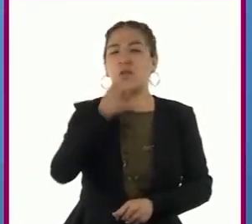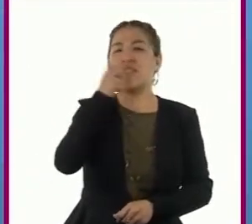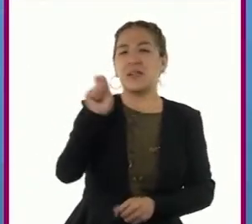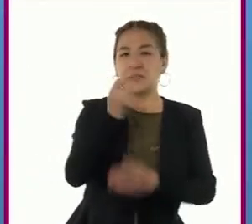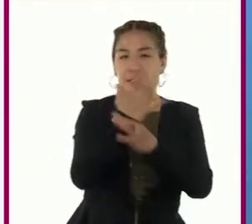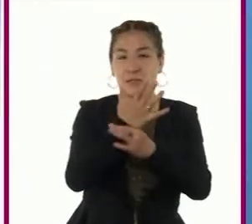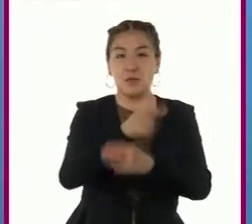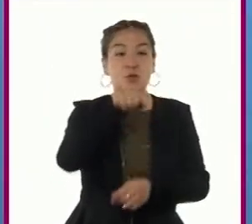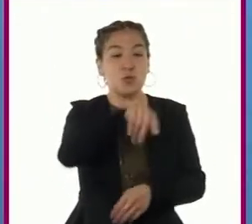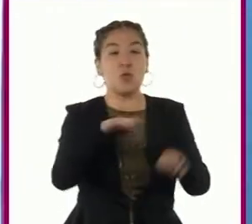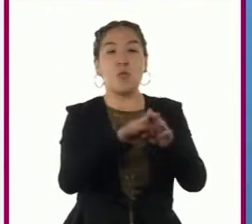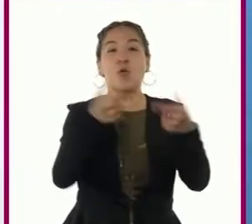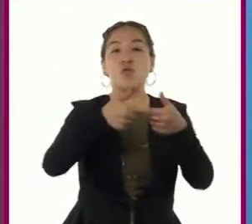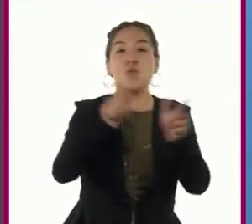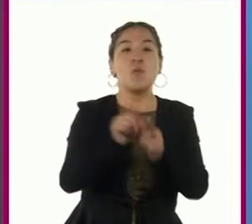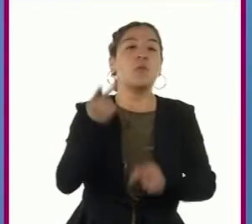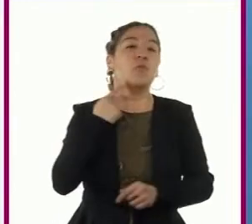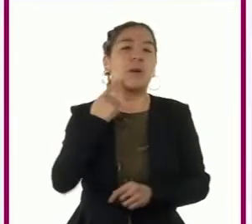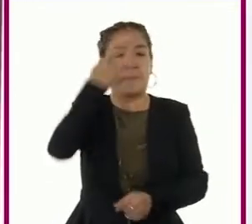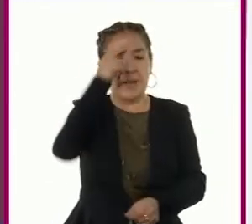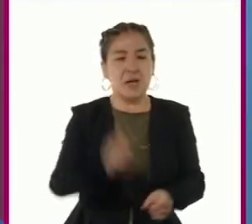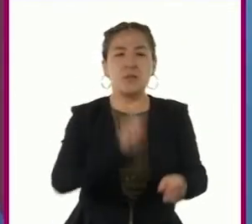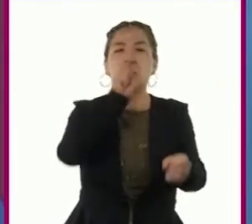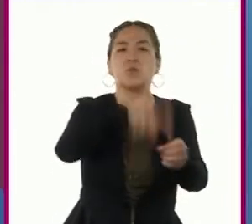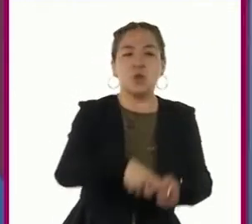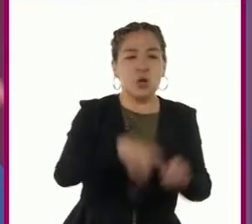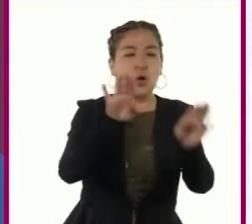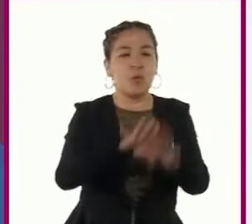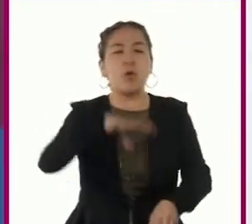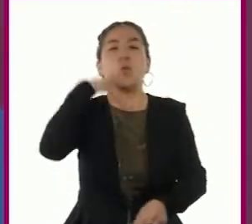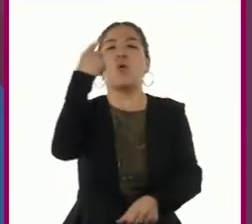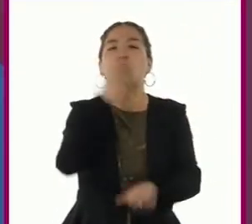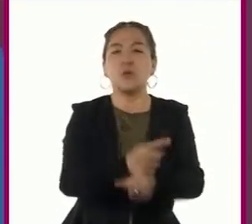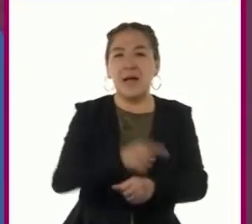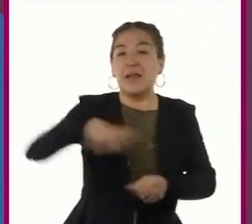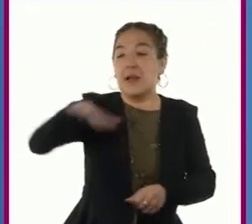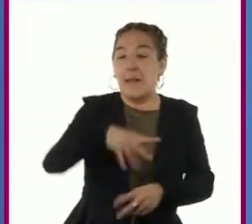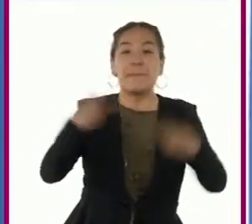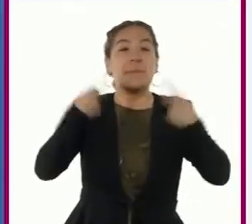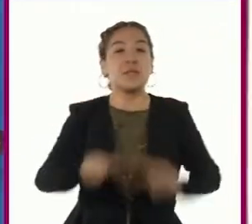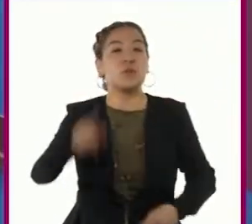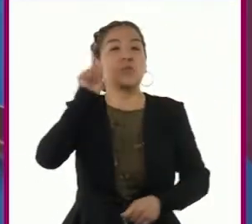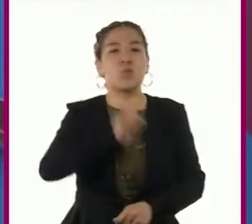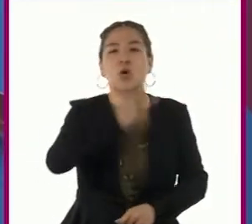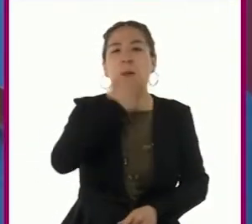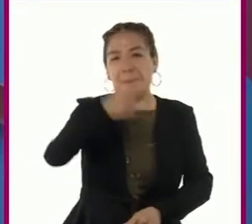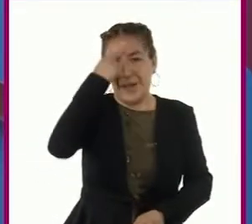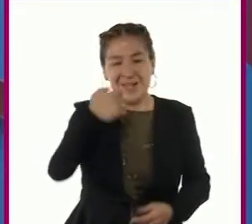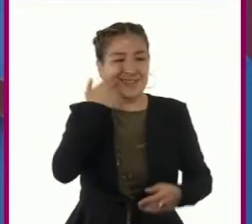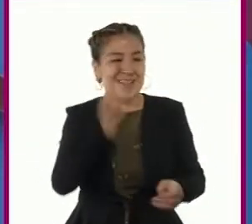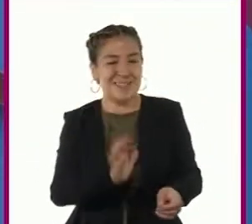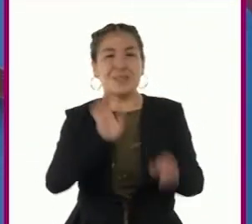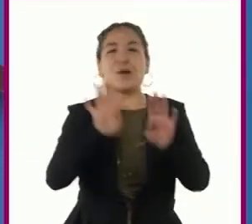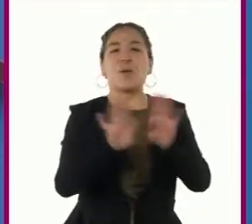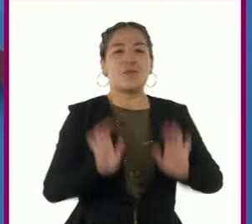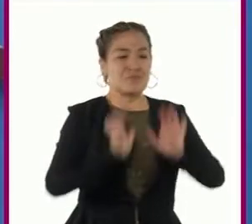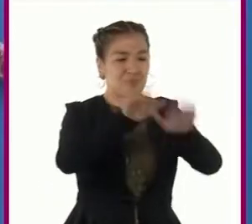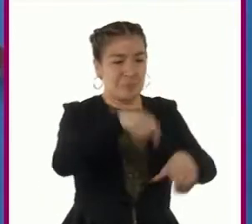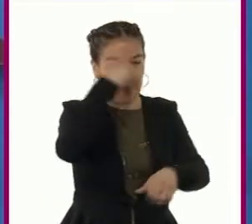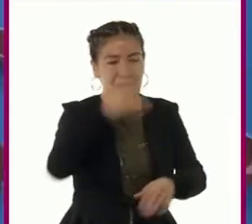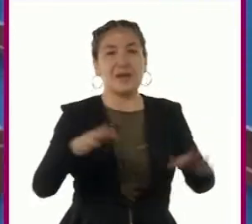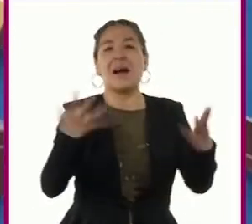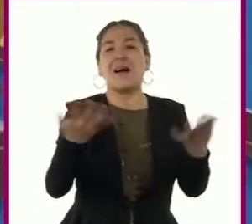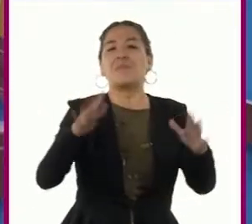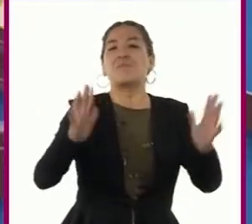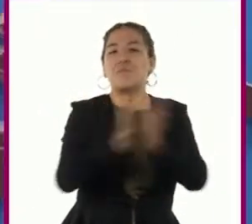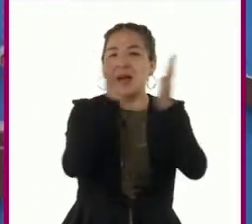partidos políticos como asociaciones voluntarias de ciudadanas y ciudadanos que se integran para participar en la vida pública de un